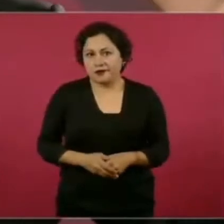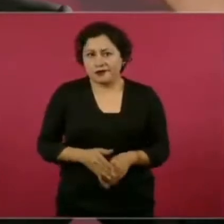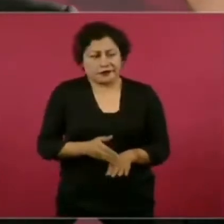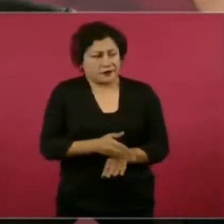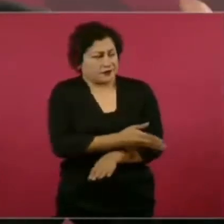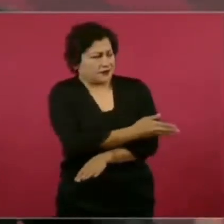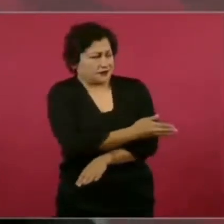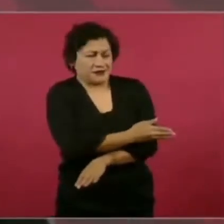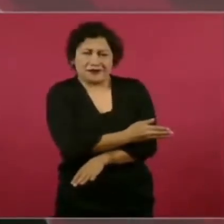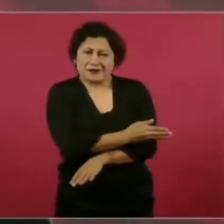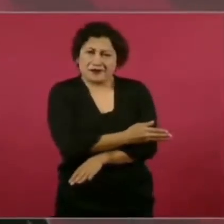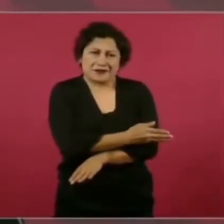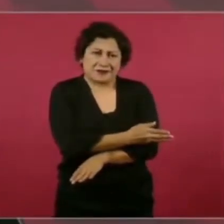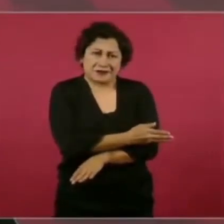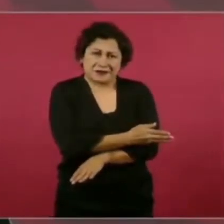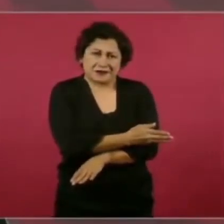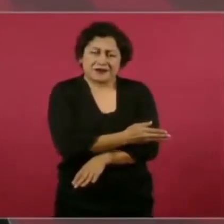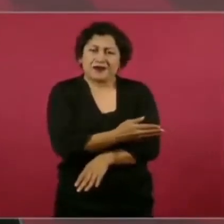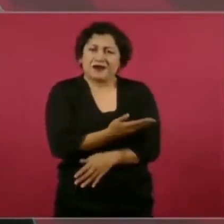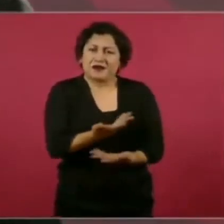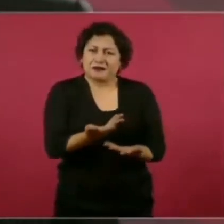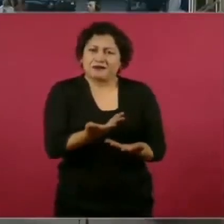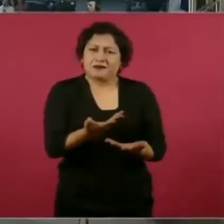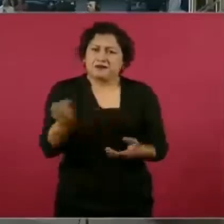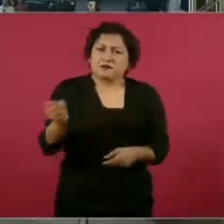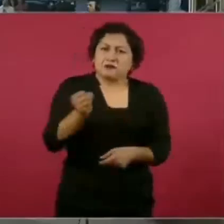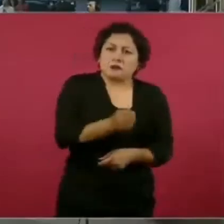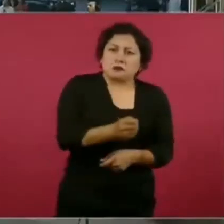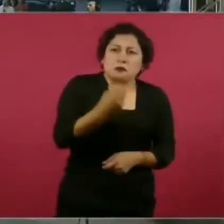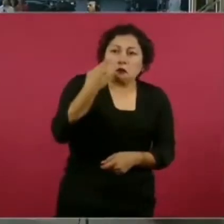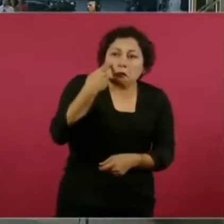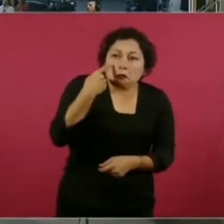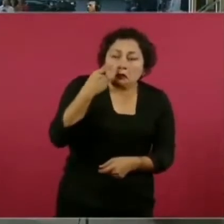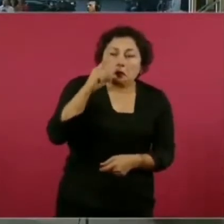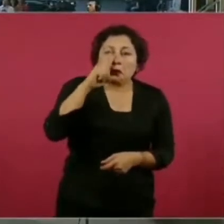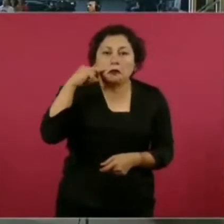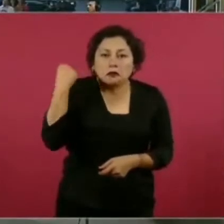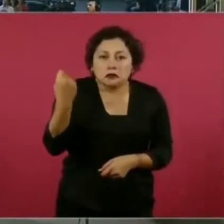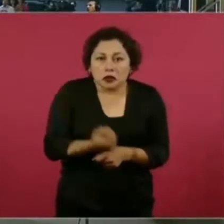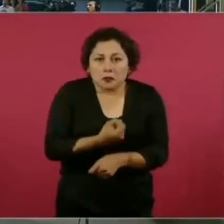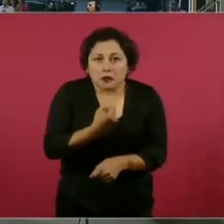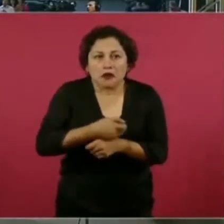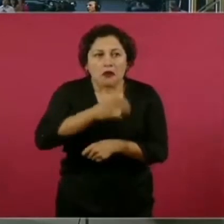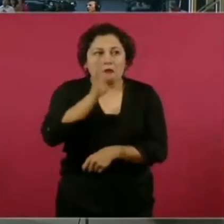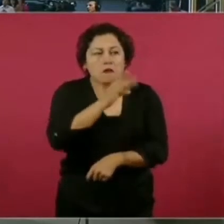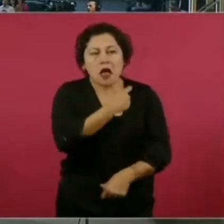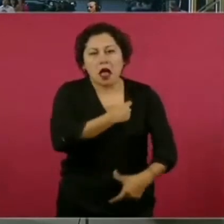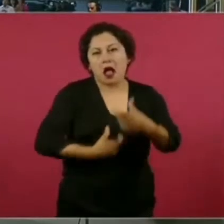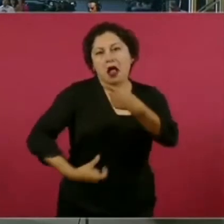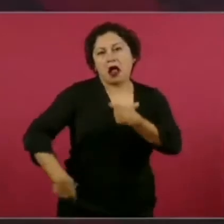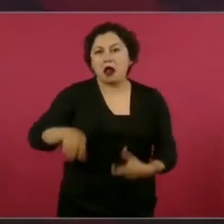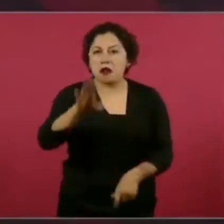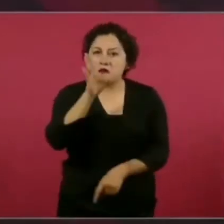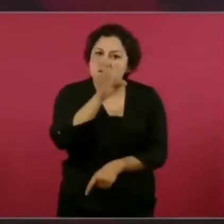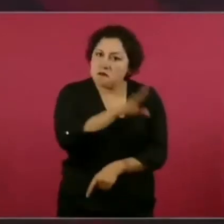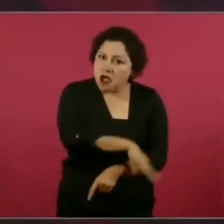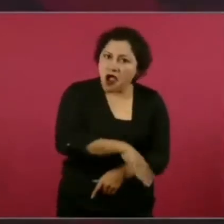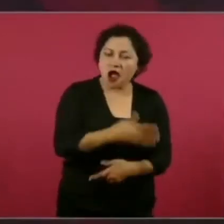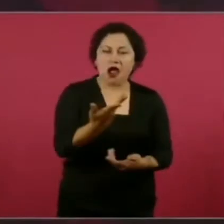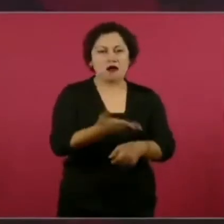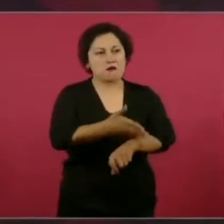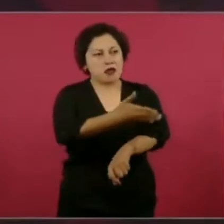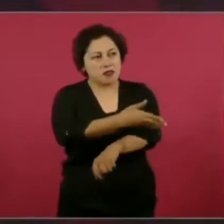y mal de Zapata y mal de Villa y mal de Madero y mal